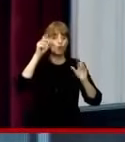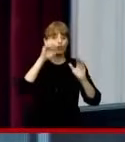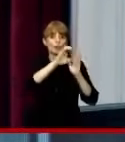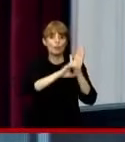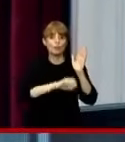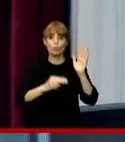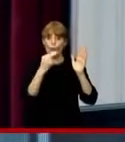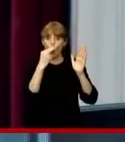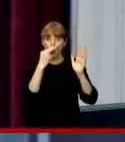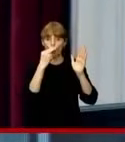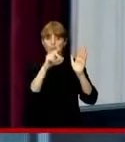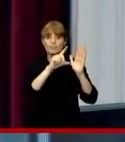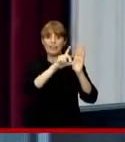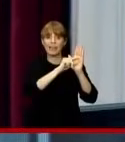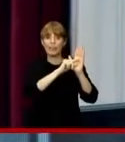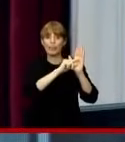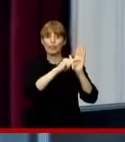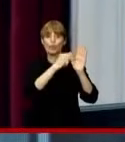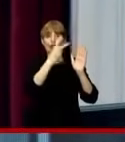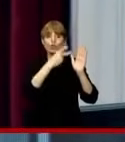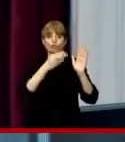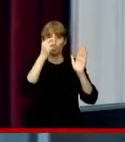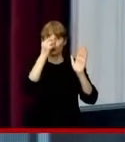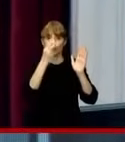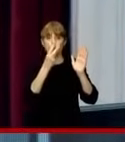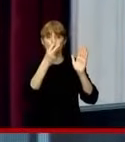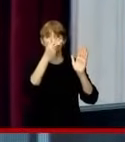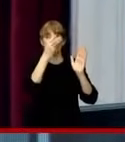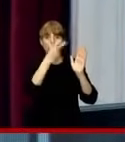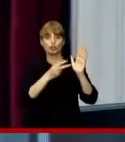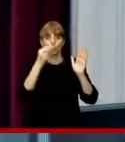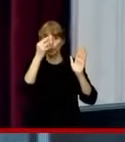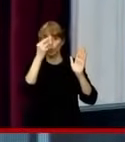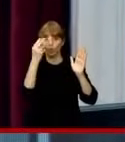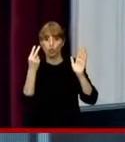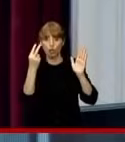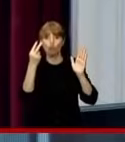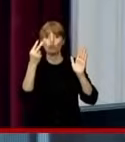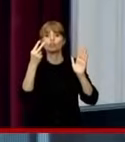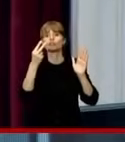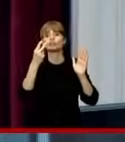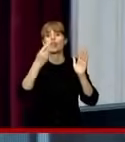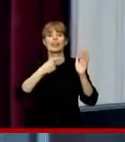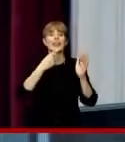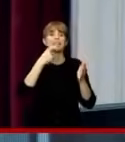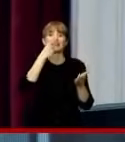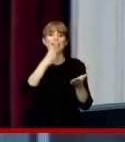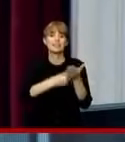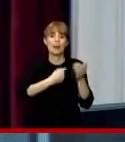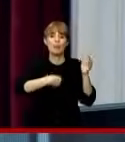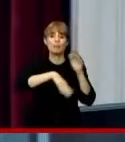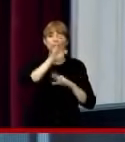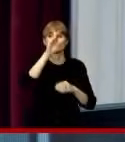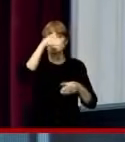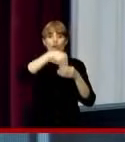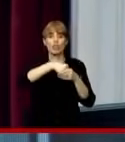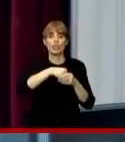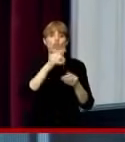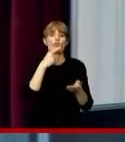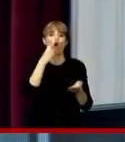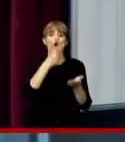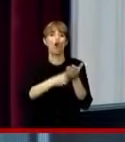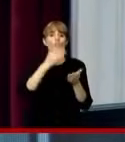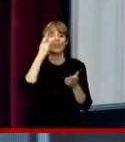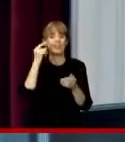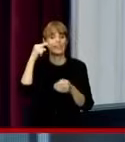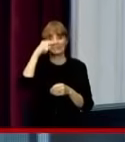establezcan precios razonables, pero a su vez reconocen que el único fenómeno es monetario. Bueno, me esperan un minuto que hay una información de último momento que trae Darío. Ya vuelvo a hacer toda